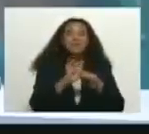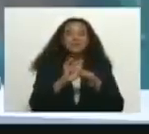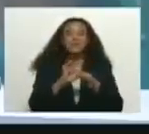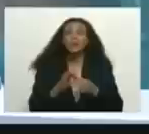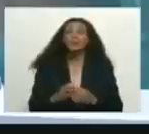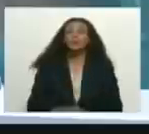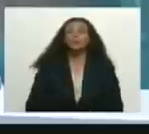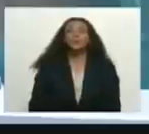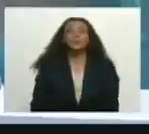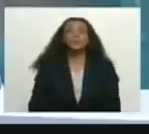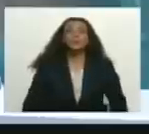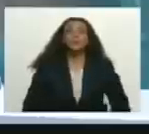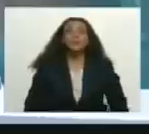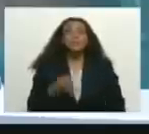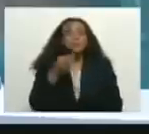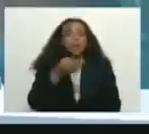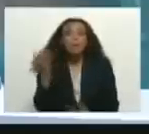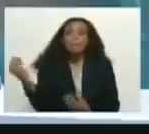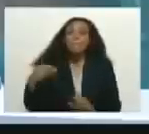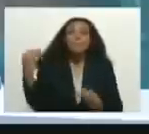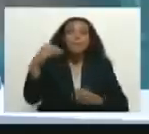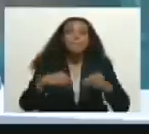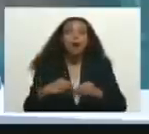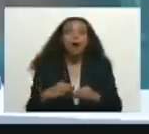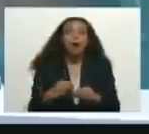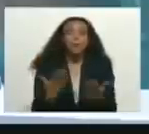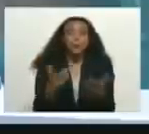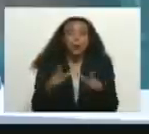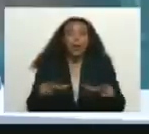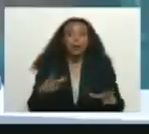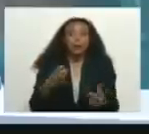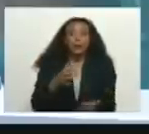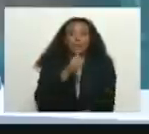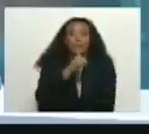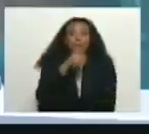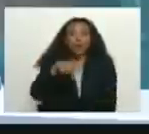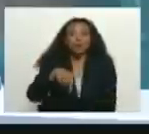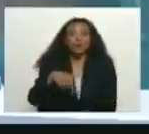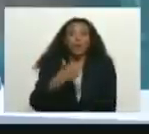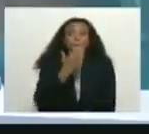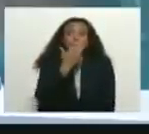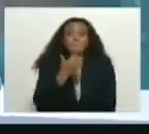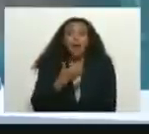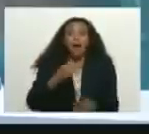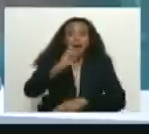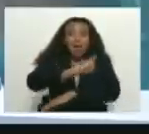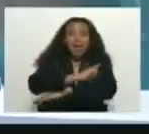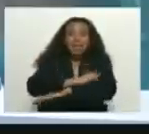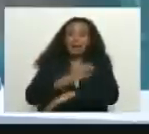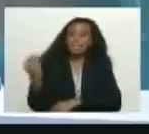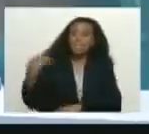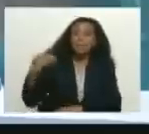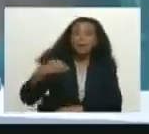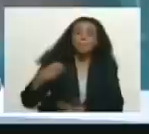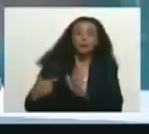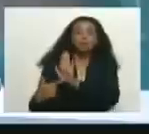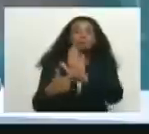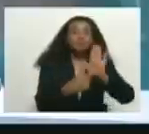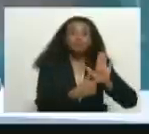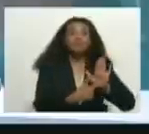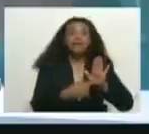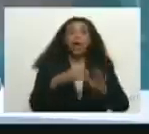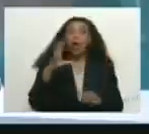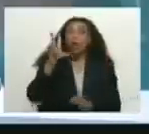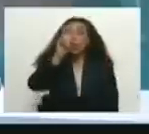juntos. Y tenemos que hacer más, por eso este segmento nuevo, más iglesias, porque vamos a seguir mostrando, cada